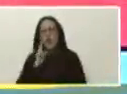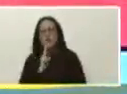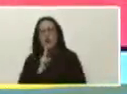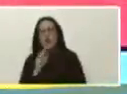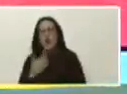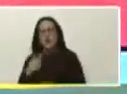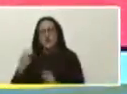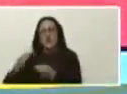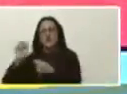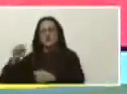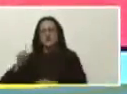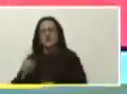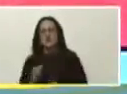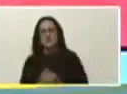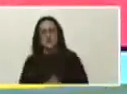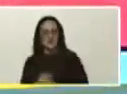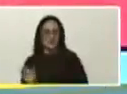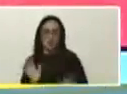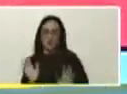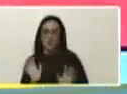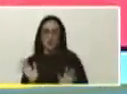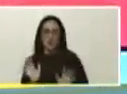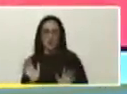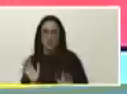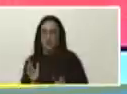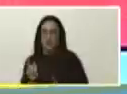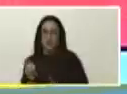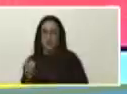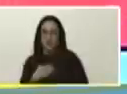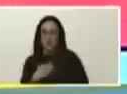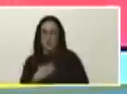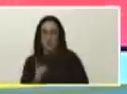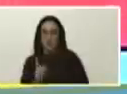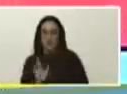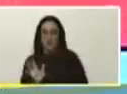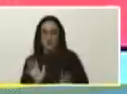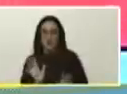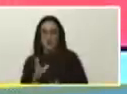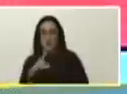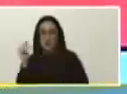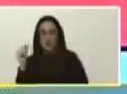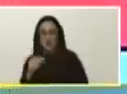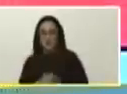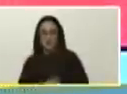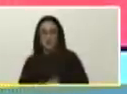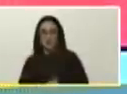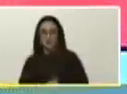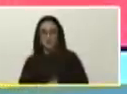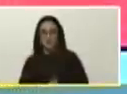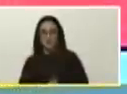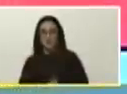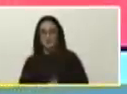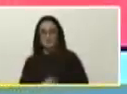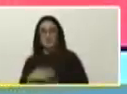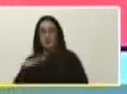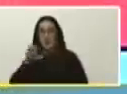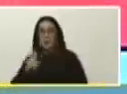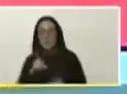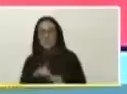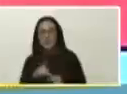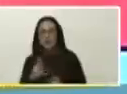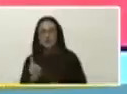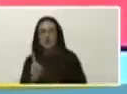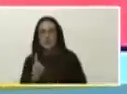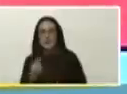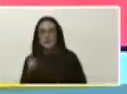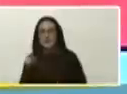socialista. No, no, no, no. Y así por el estilo. Oh, no, solamente le compro petróleo